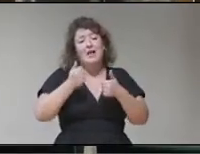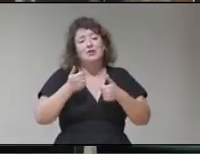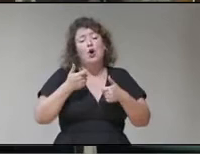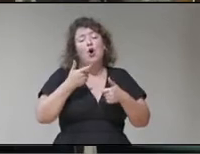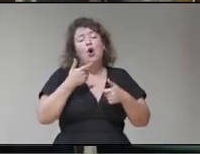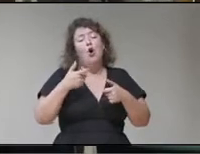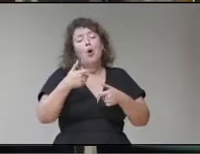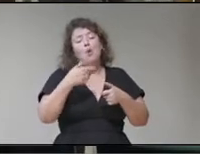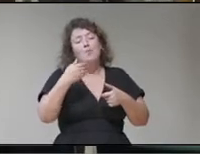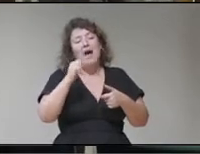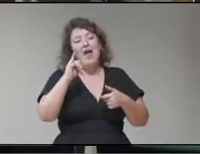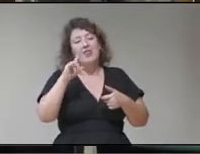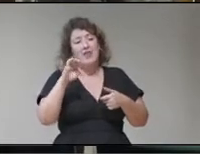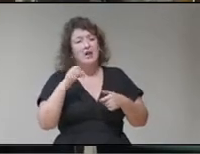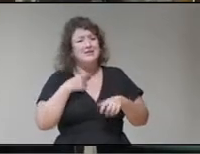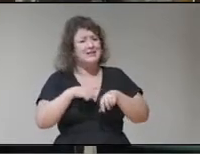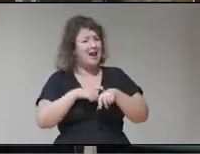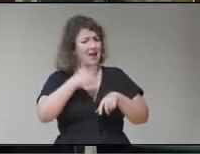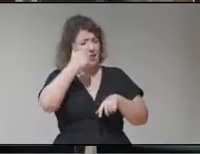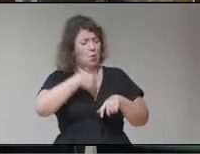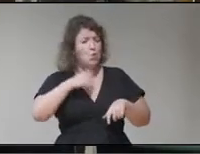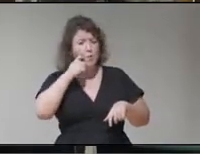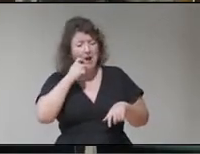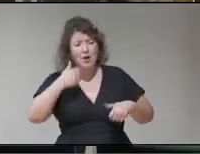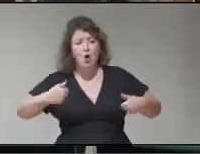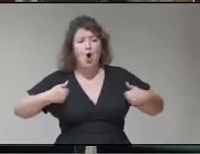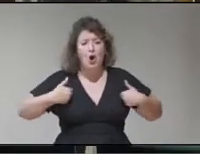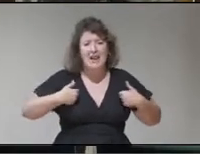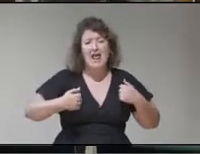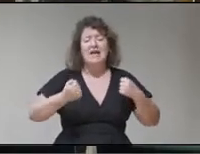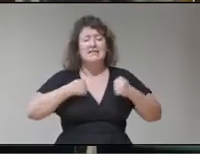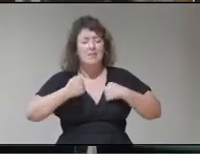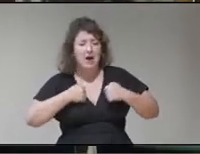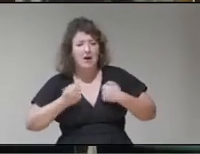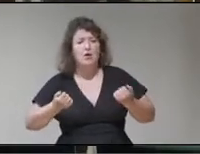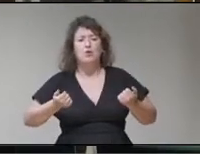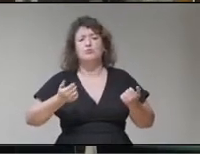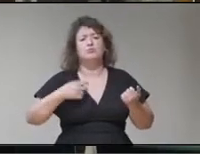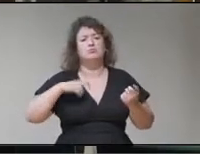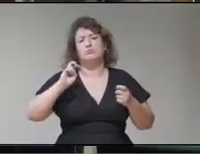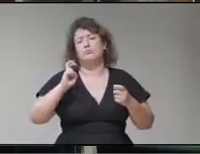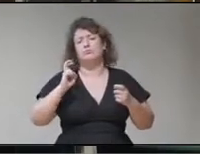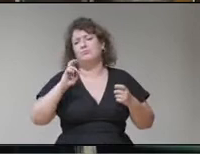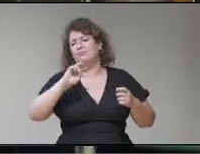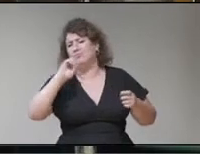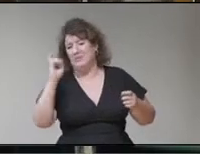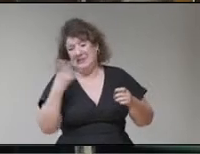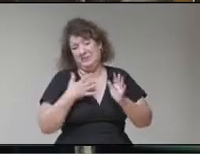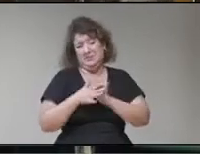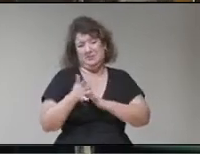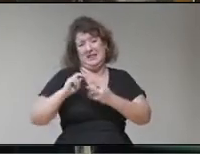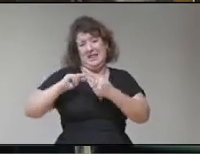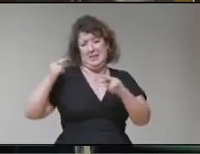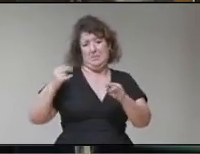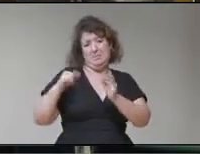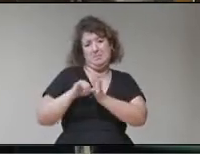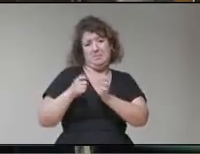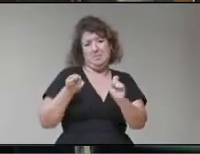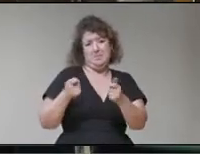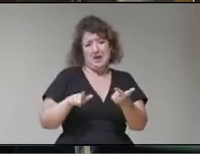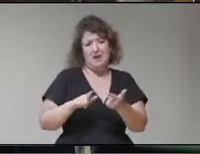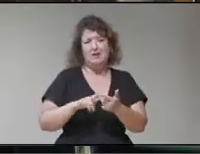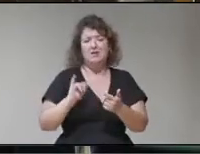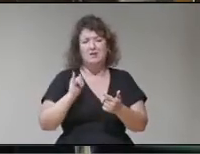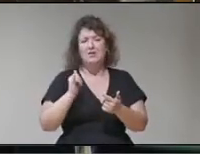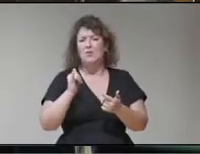los humanos. Ni siquiera las gorilas, las chimpancés, las orangutanas, por decir, los que más próximos están a nosotros, tienen una